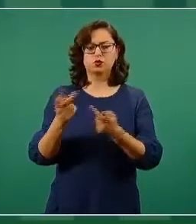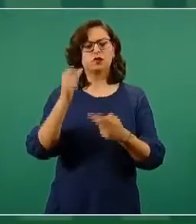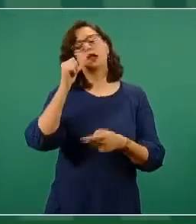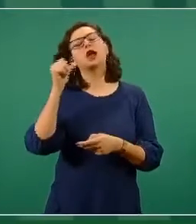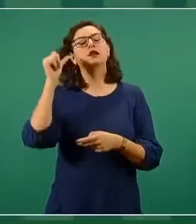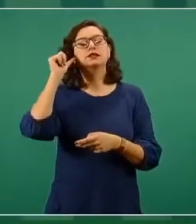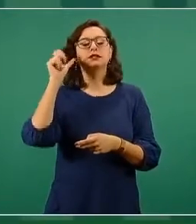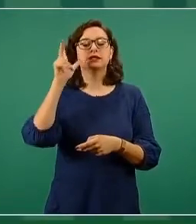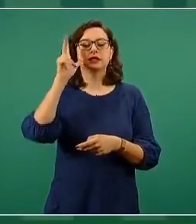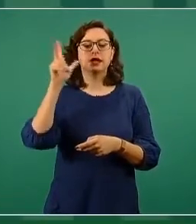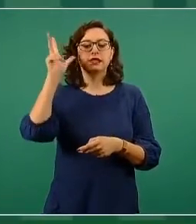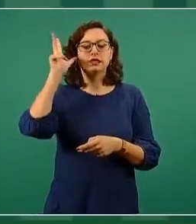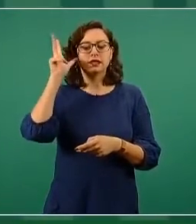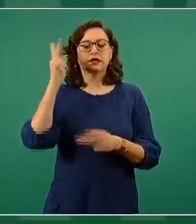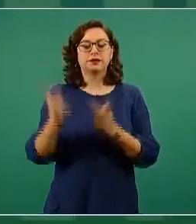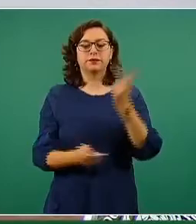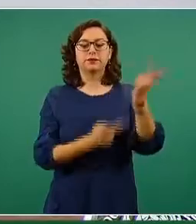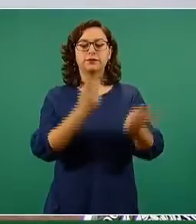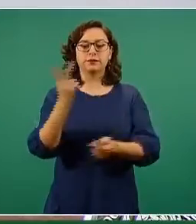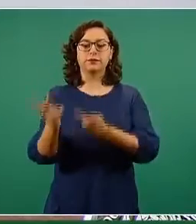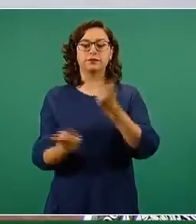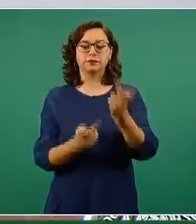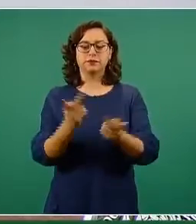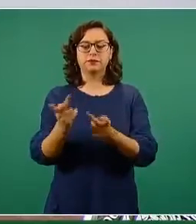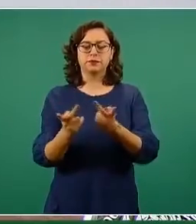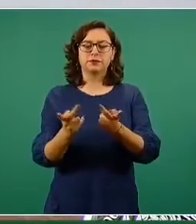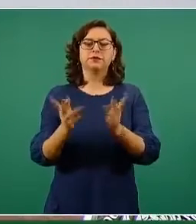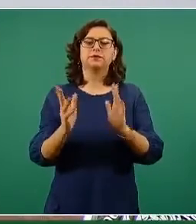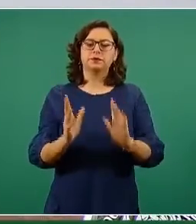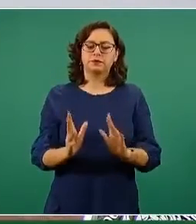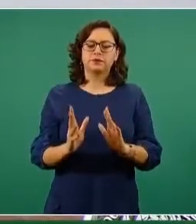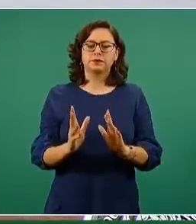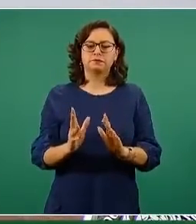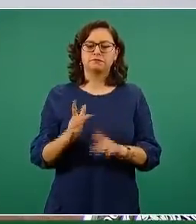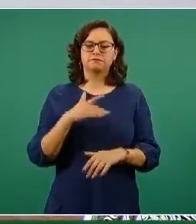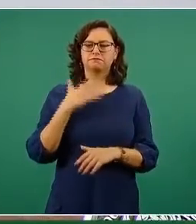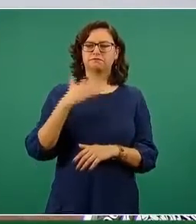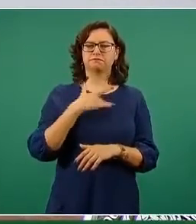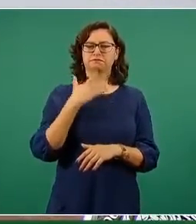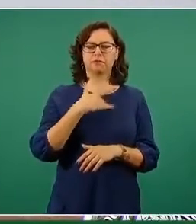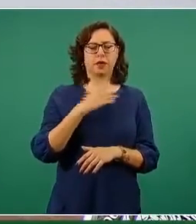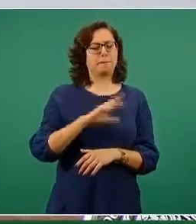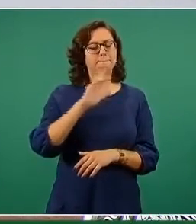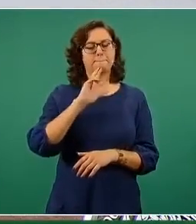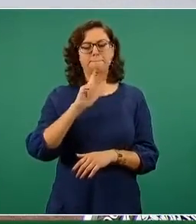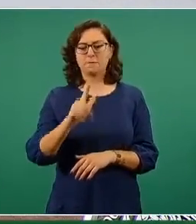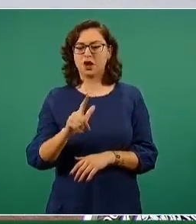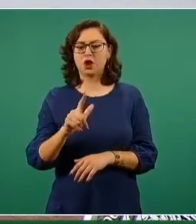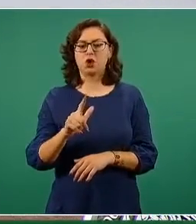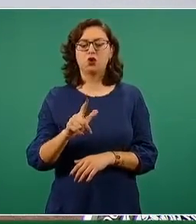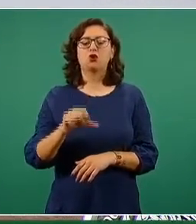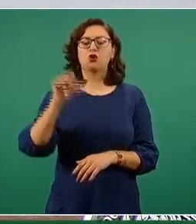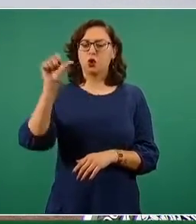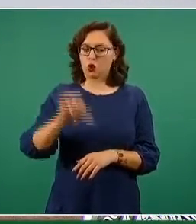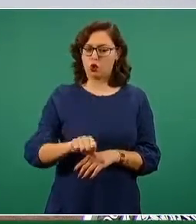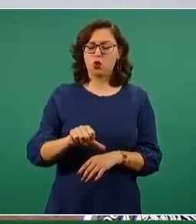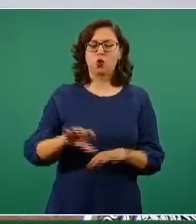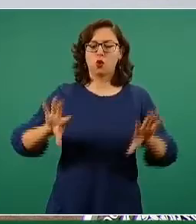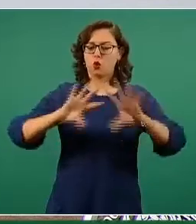o antier, y acordamos dar a conocer en